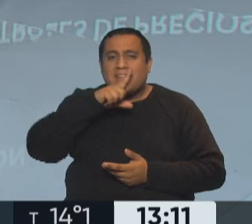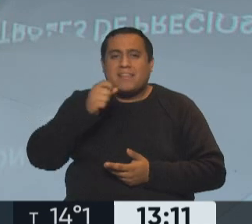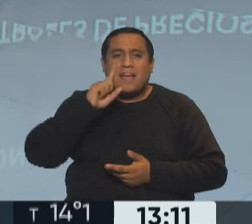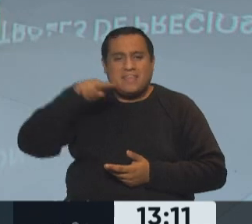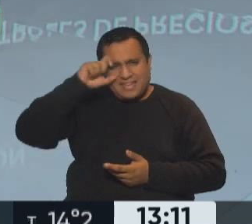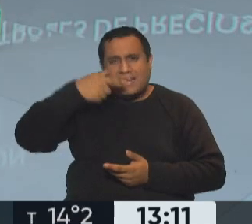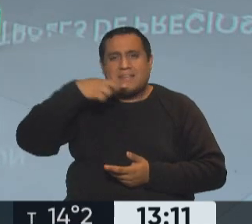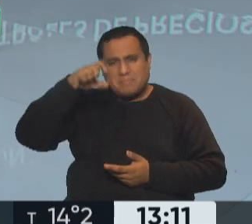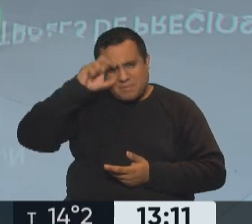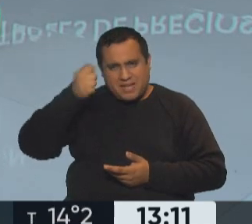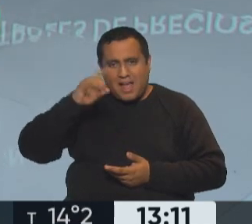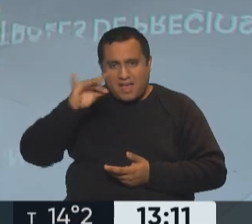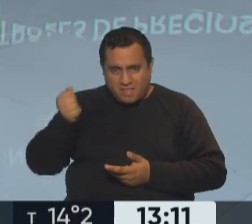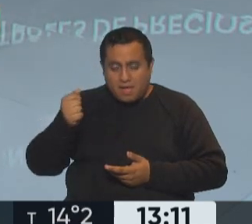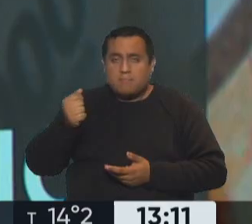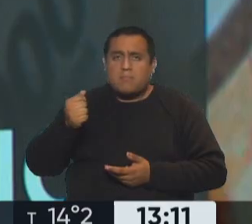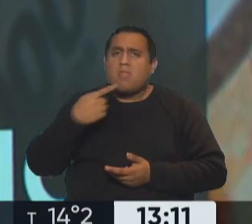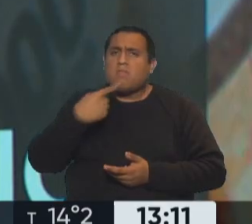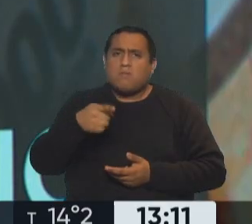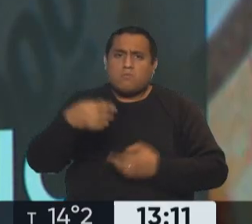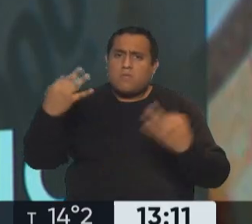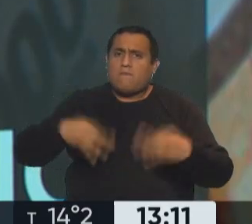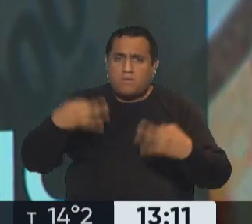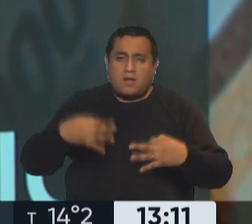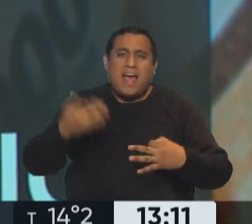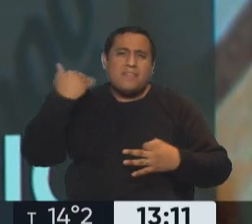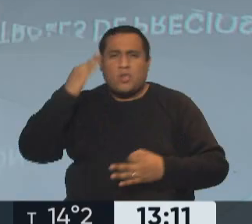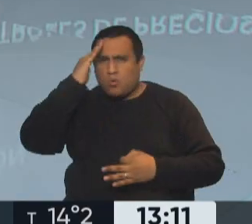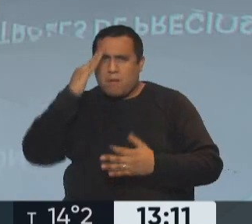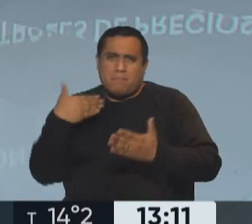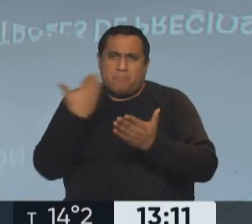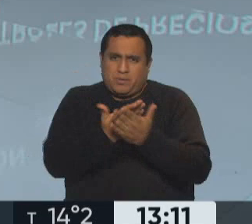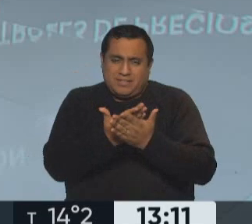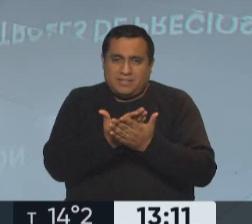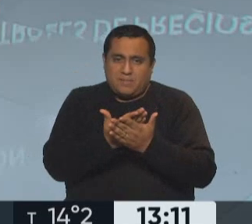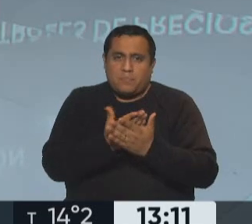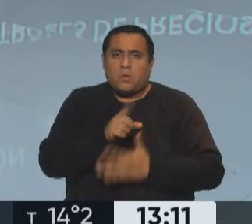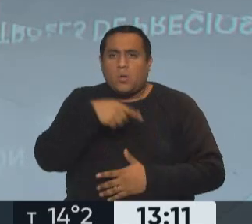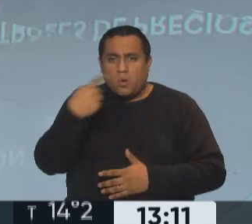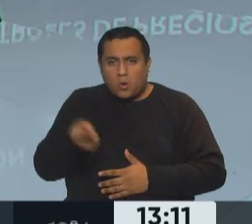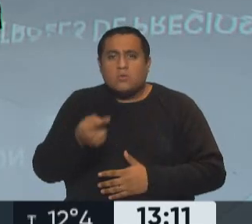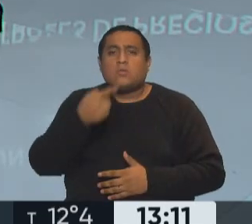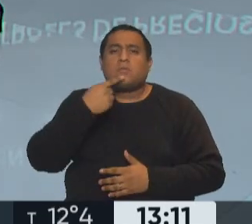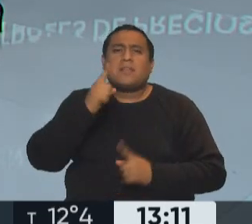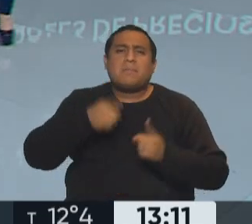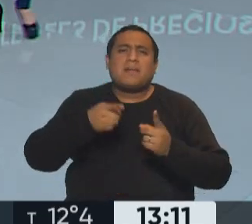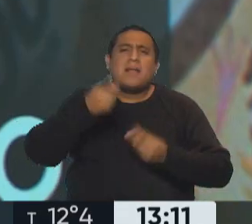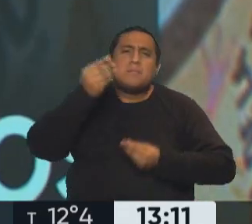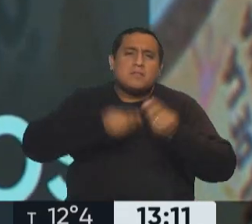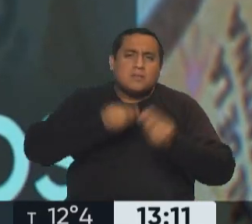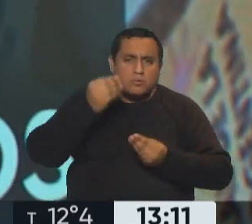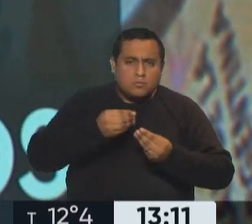presentado Martín Guzmán, dijo que le parecía justo, ¿no?, como para seguir avanzando. Una mejor administración tributaria, interesante